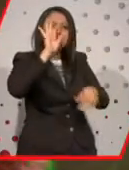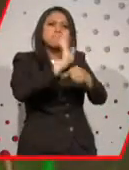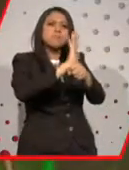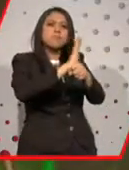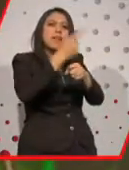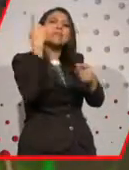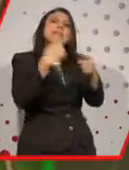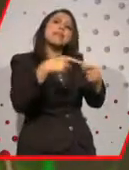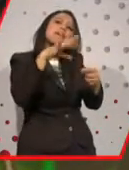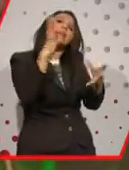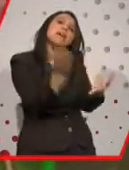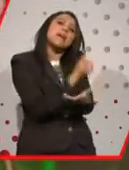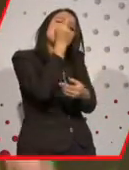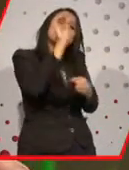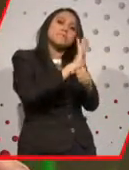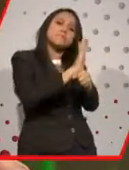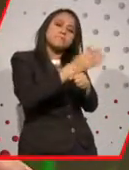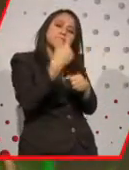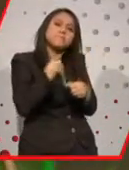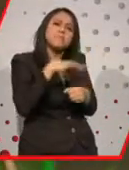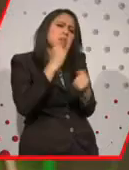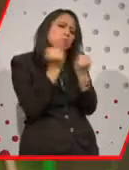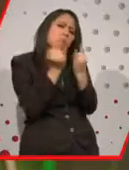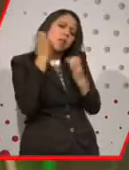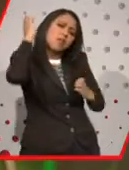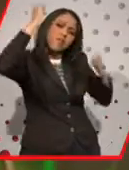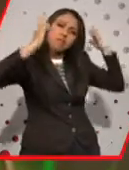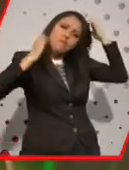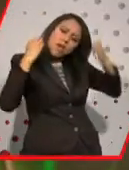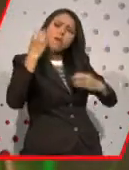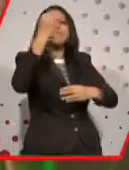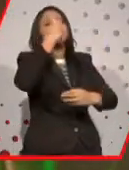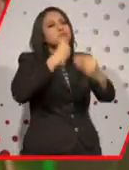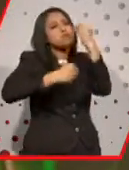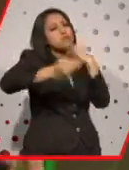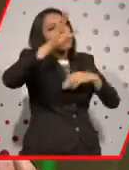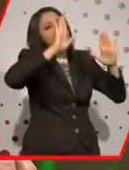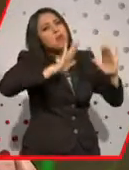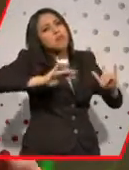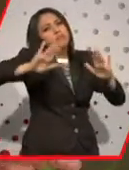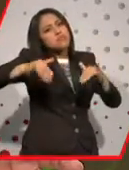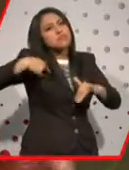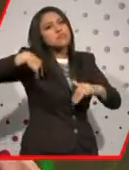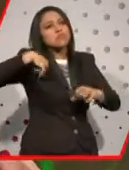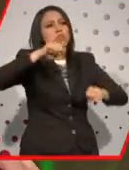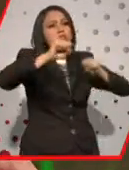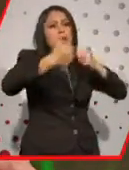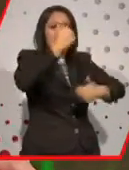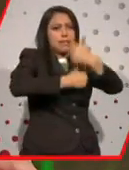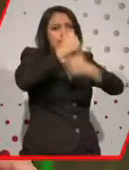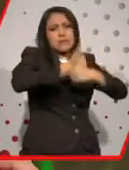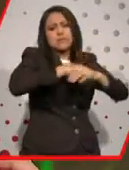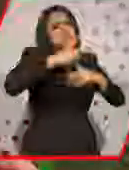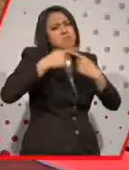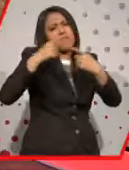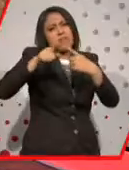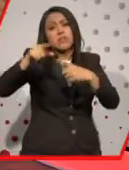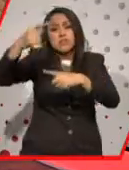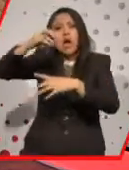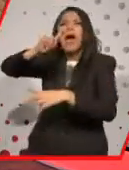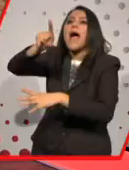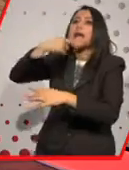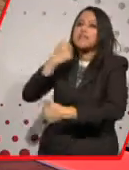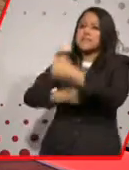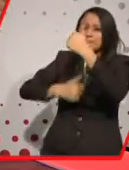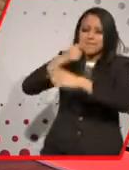ganadora. Y a la par de esto tenemos eventos alternativos, gastronomía, música, una carrera de 5 kilómetros. O sea, es un fiestón tremendo.